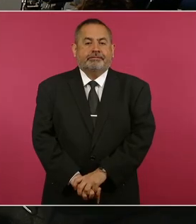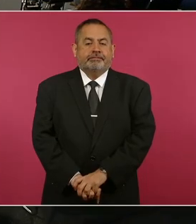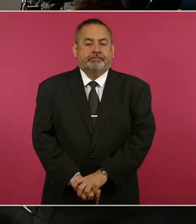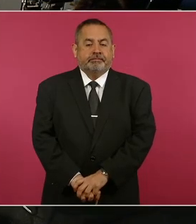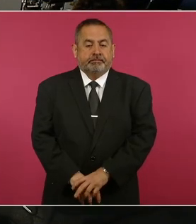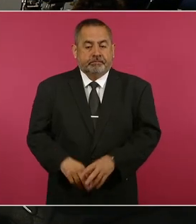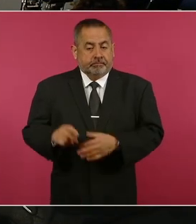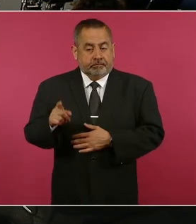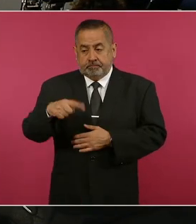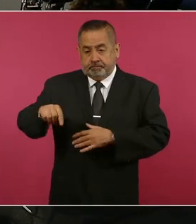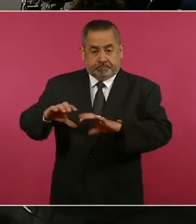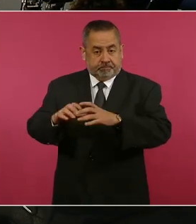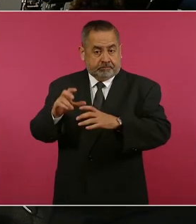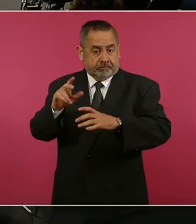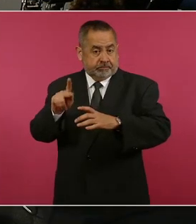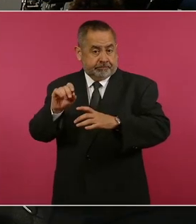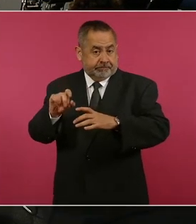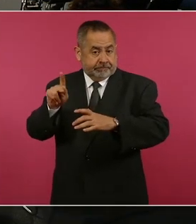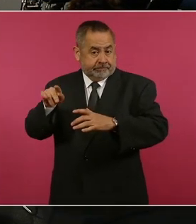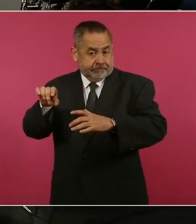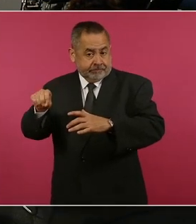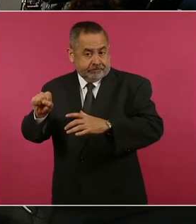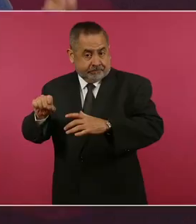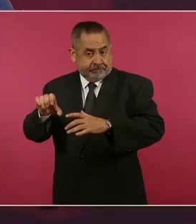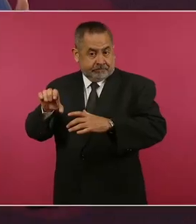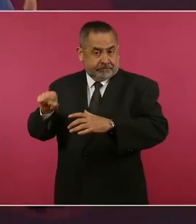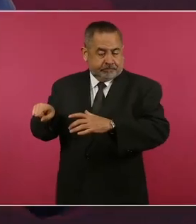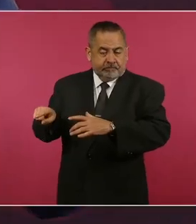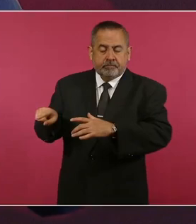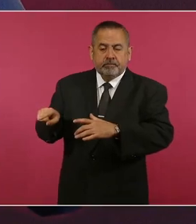Y esos polcos ayudaron,